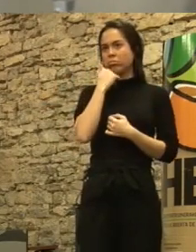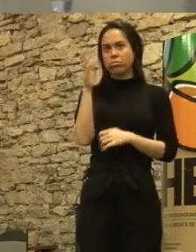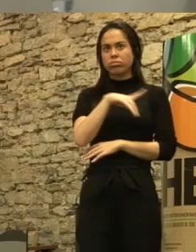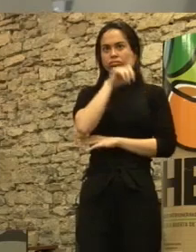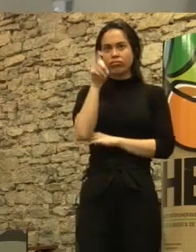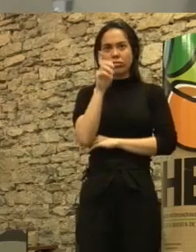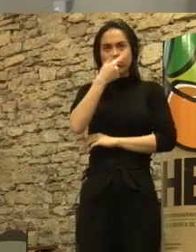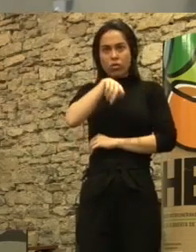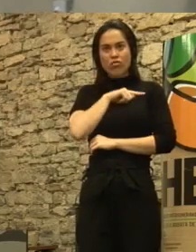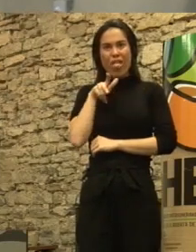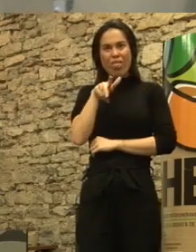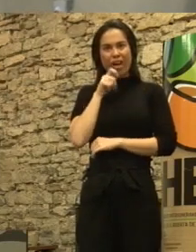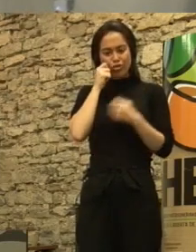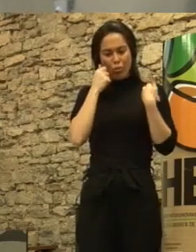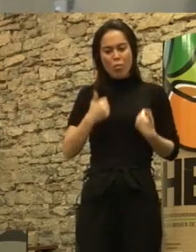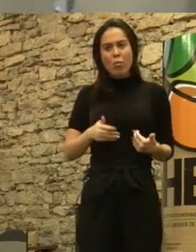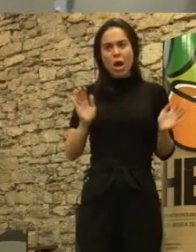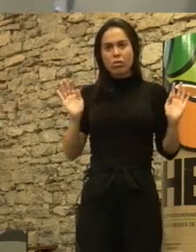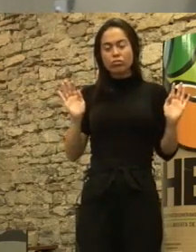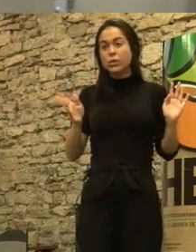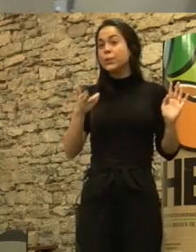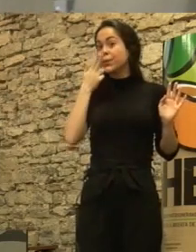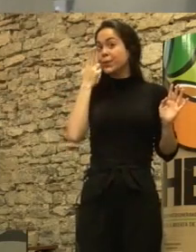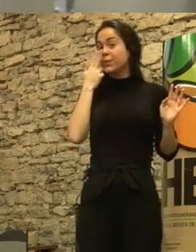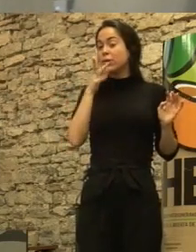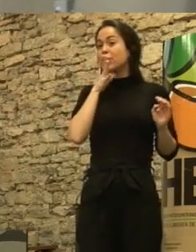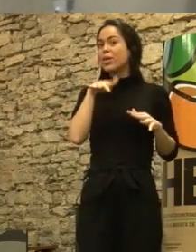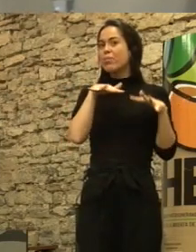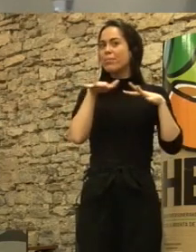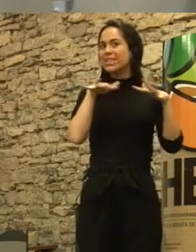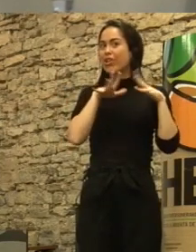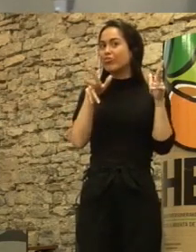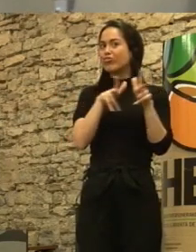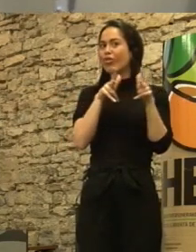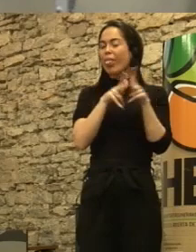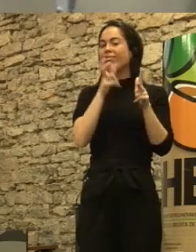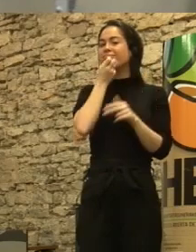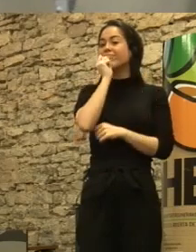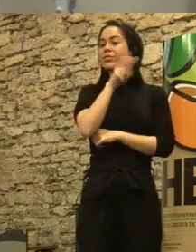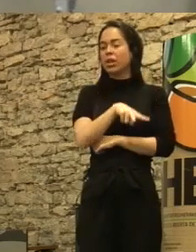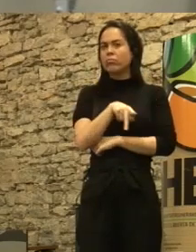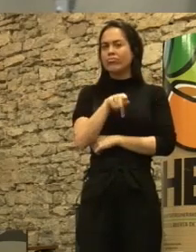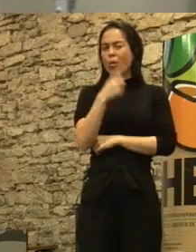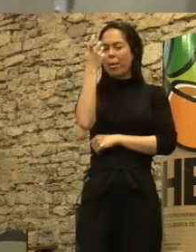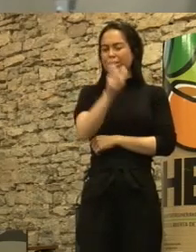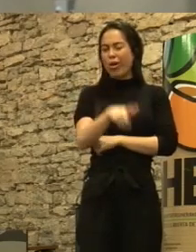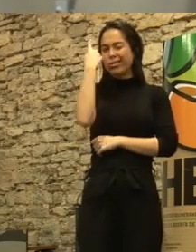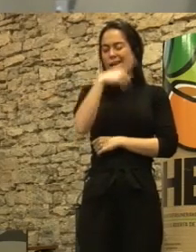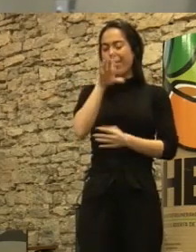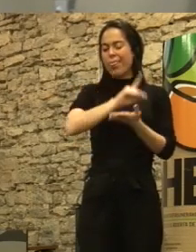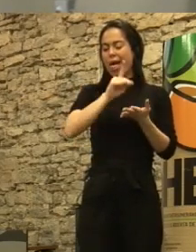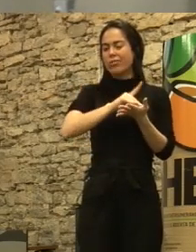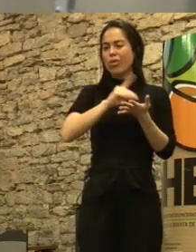consideramos un derecho humano. Y es muy interesante porque aquí el emprendedor social del que hablamos era uno que también sabía de datos y un ingeniero